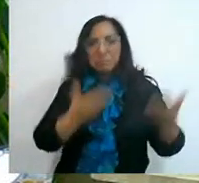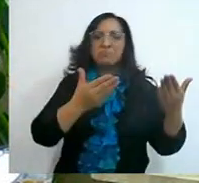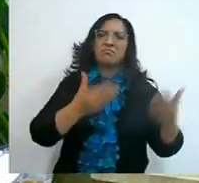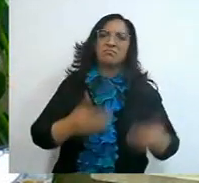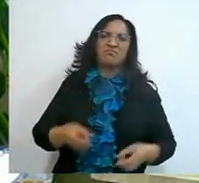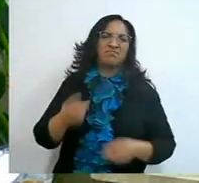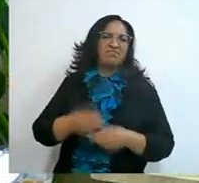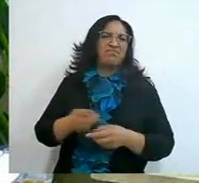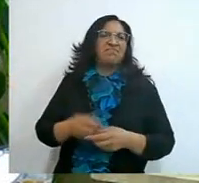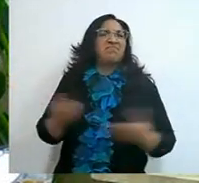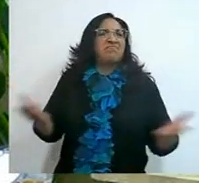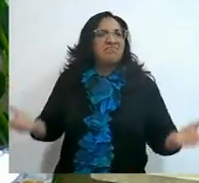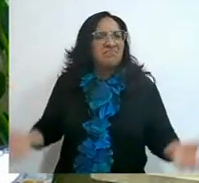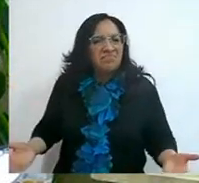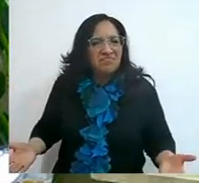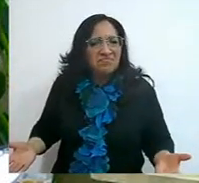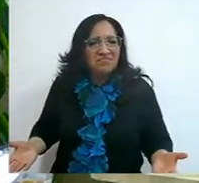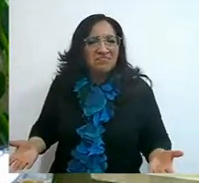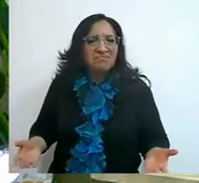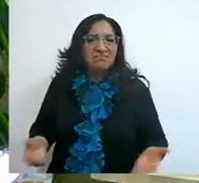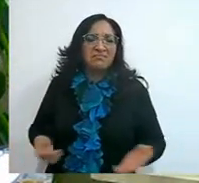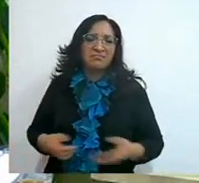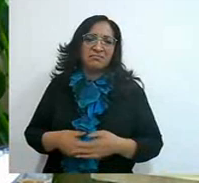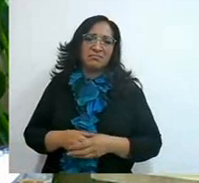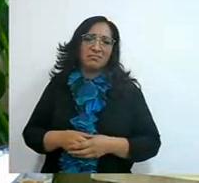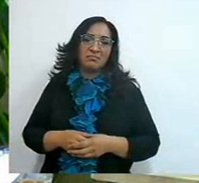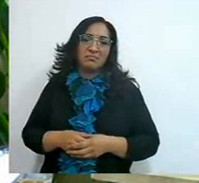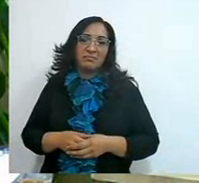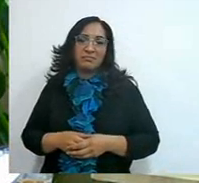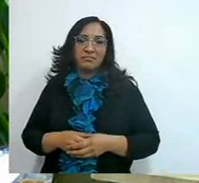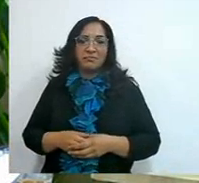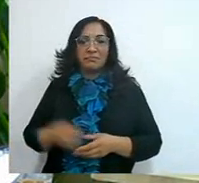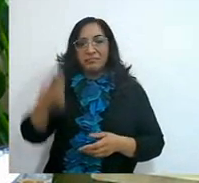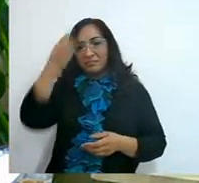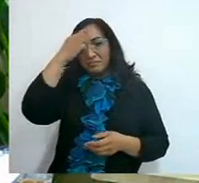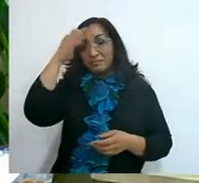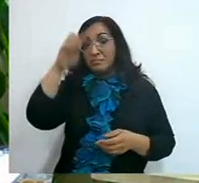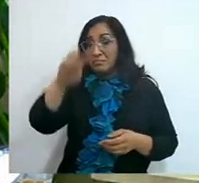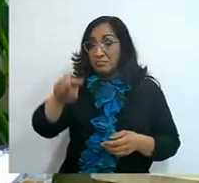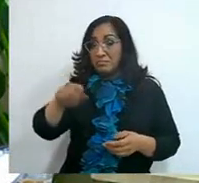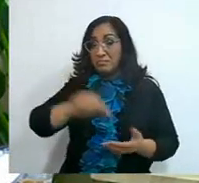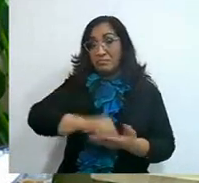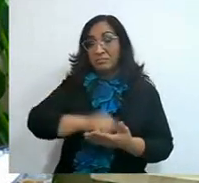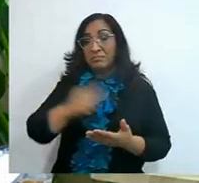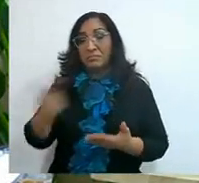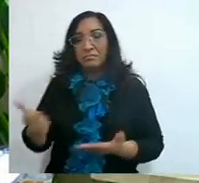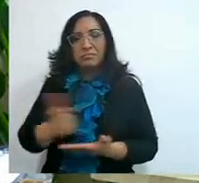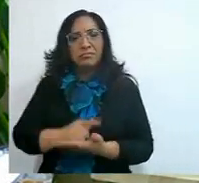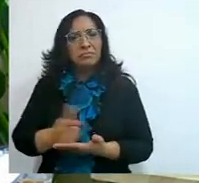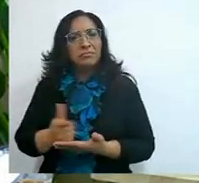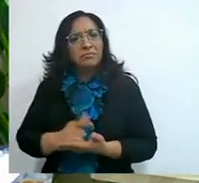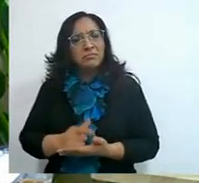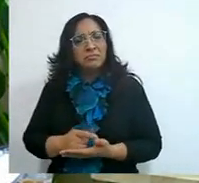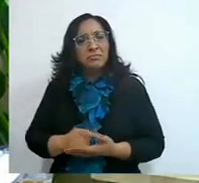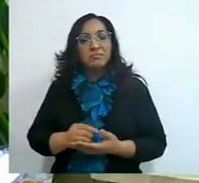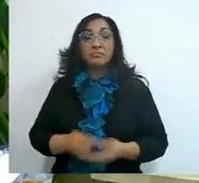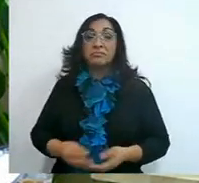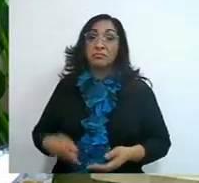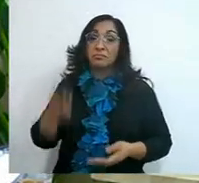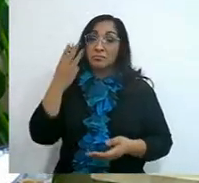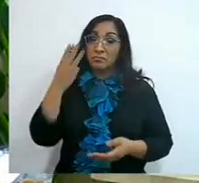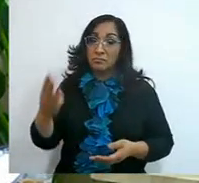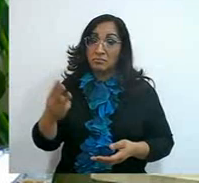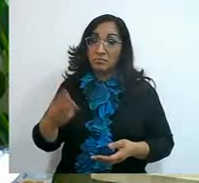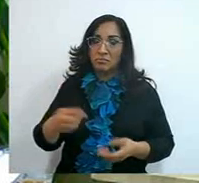¿De dónde agarrarán esas doctrinas? ¿Se acuerda que le dije que otro libro que salió muy famoso, ¿verdad? La cuarta